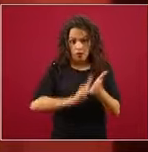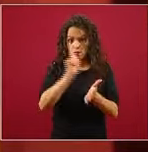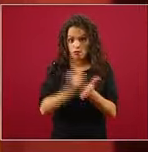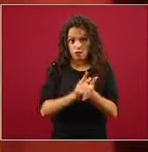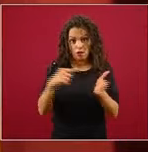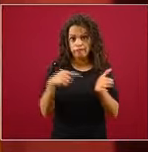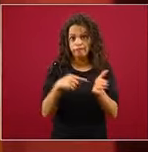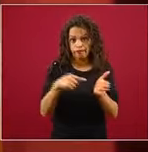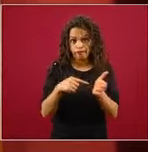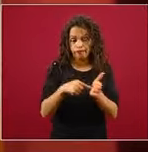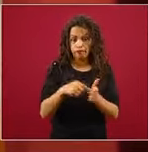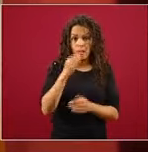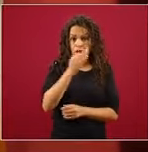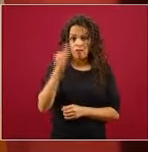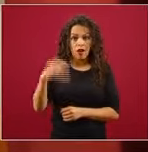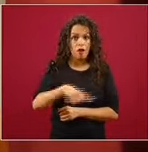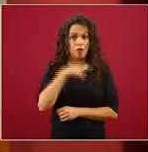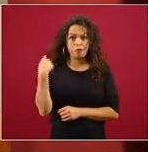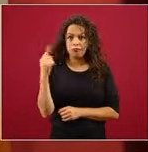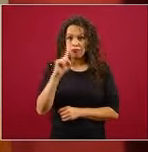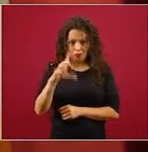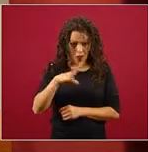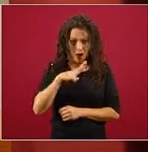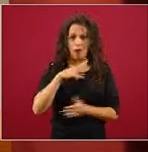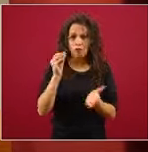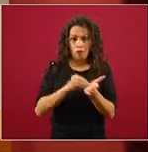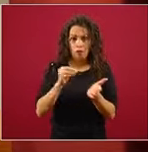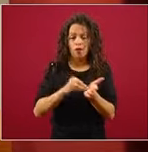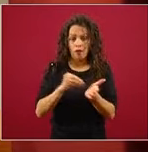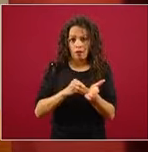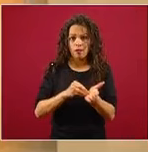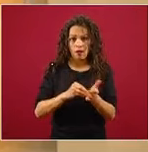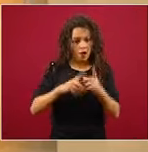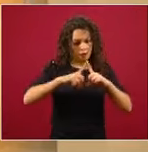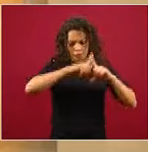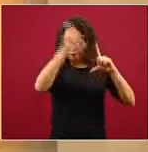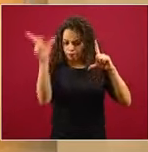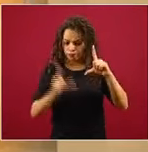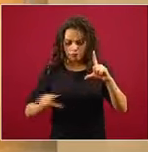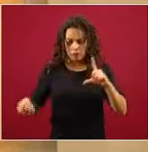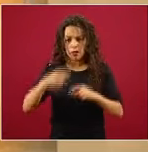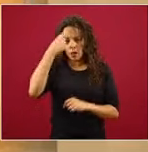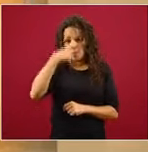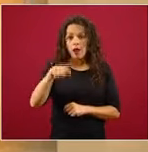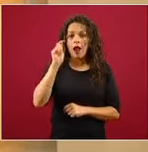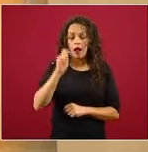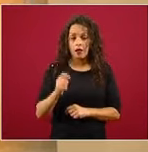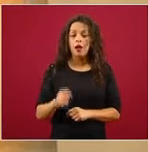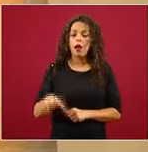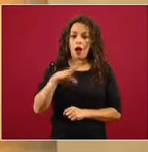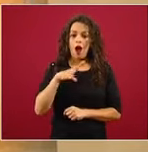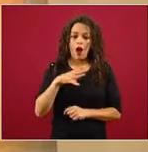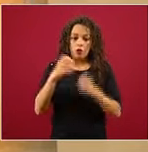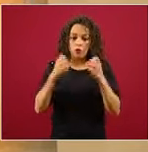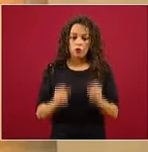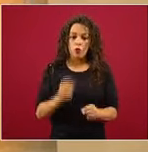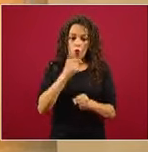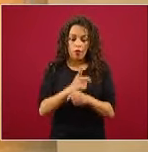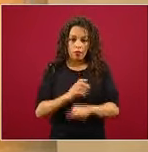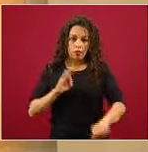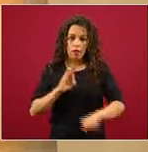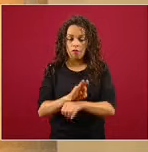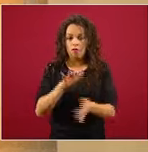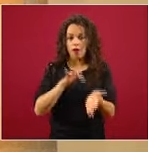además hay posibilidad de acceder a aborto seguro por otras causales. En la Ciudad de México y